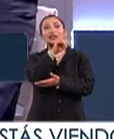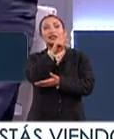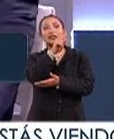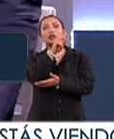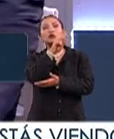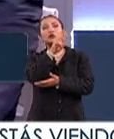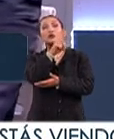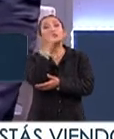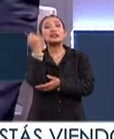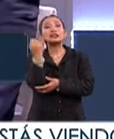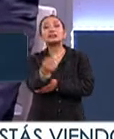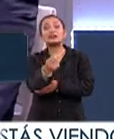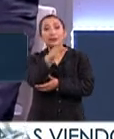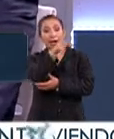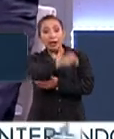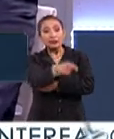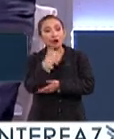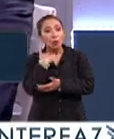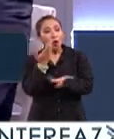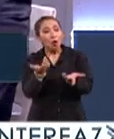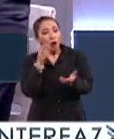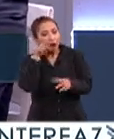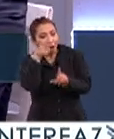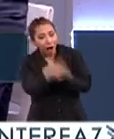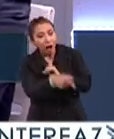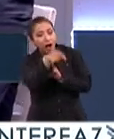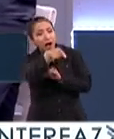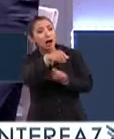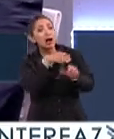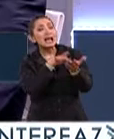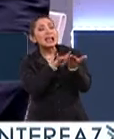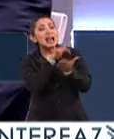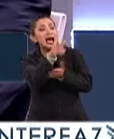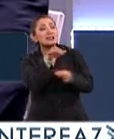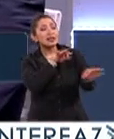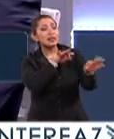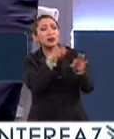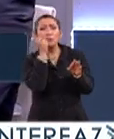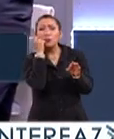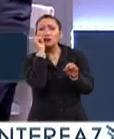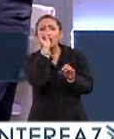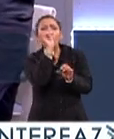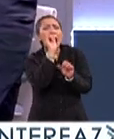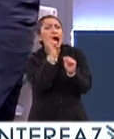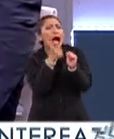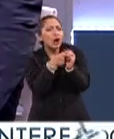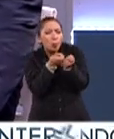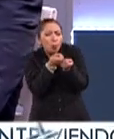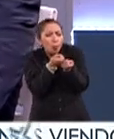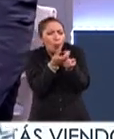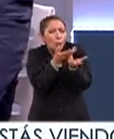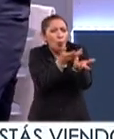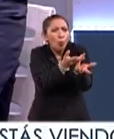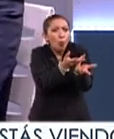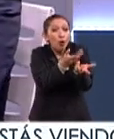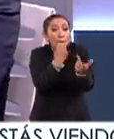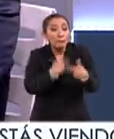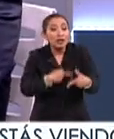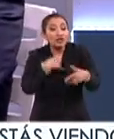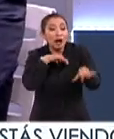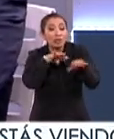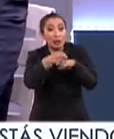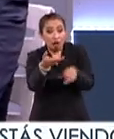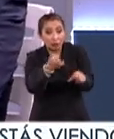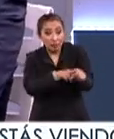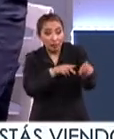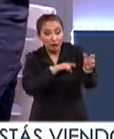buscamos es reconocer y agradecer la labor de todos, por más insignificante que sea. La persona que trabaja en un